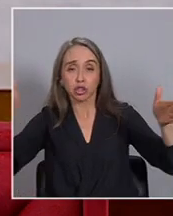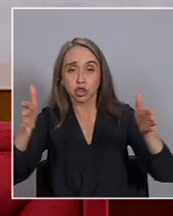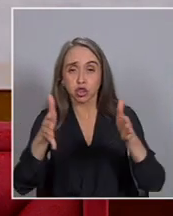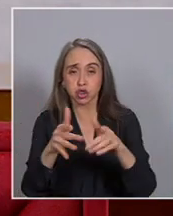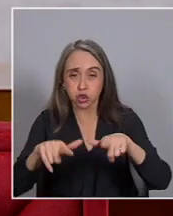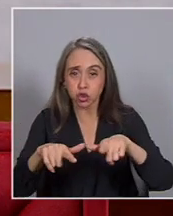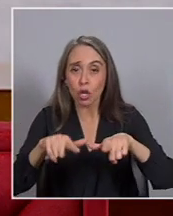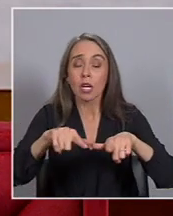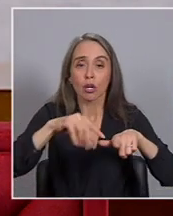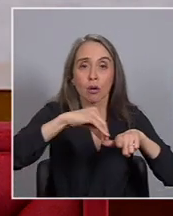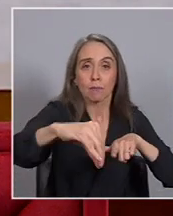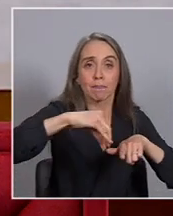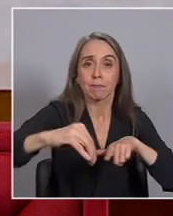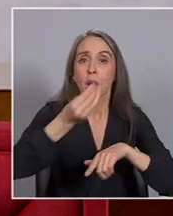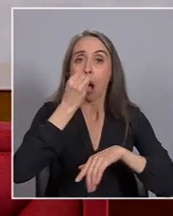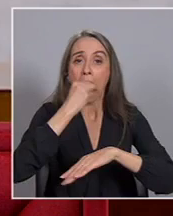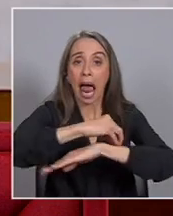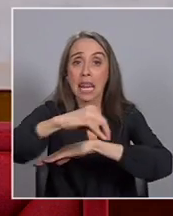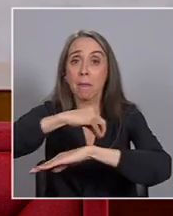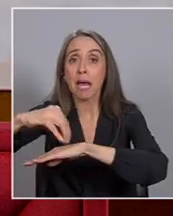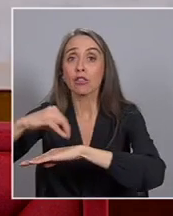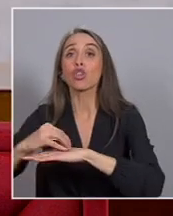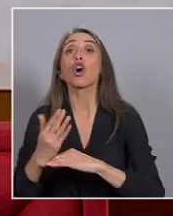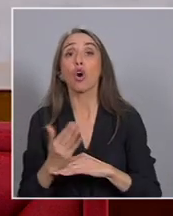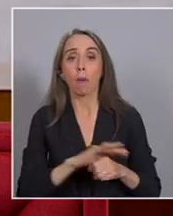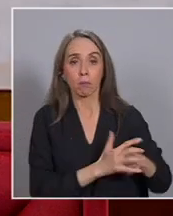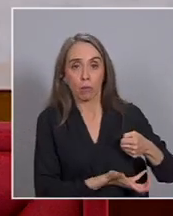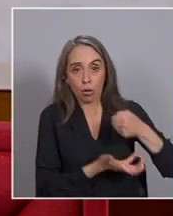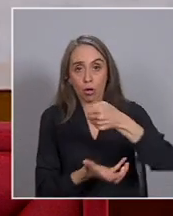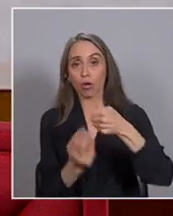alimentos, lo conseguimos destinando